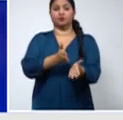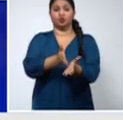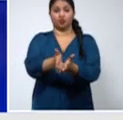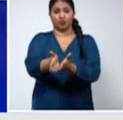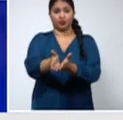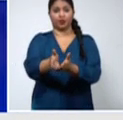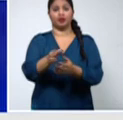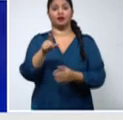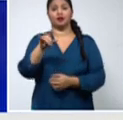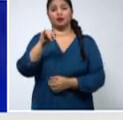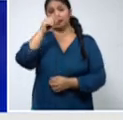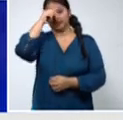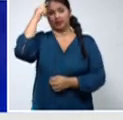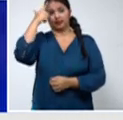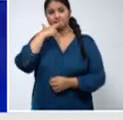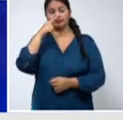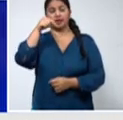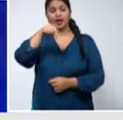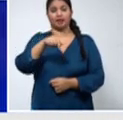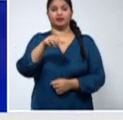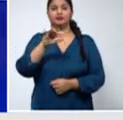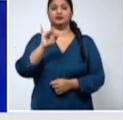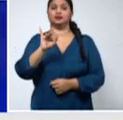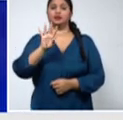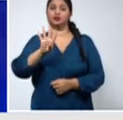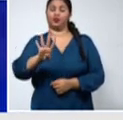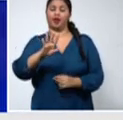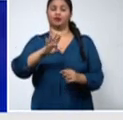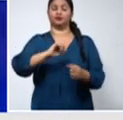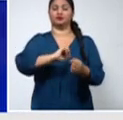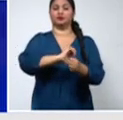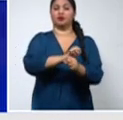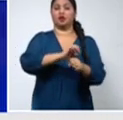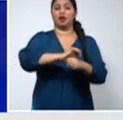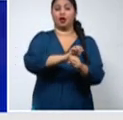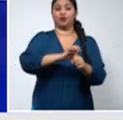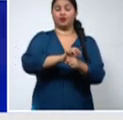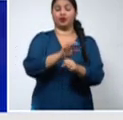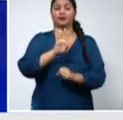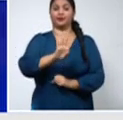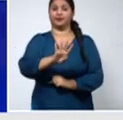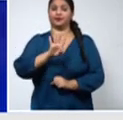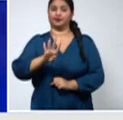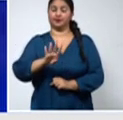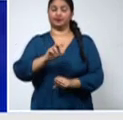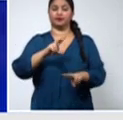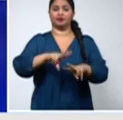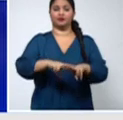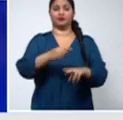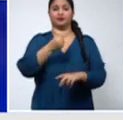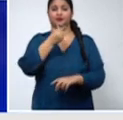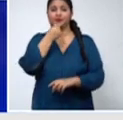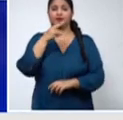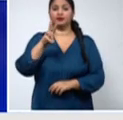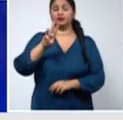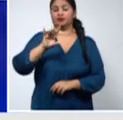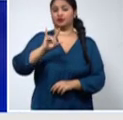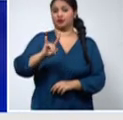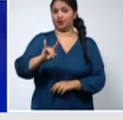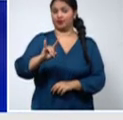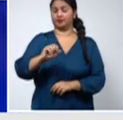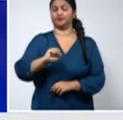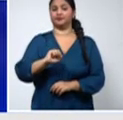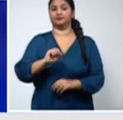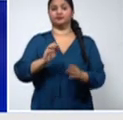elevada, 74, Arroyo Naranjo 44, Habana Vieja 39, San Miguel